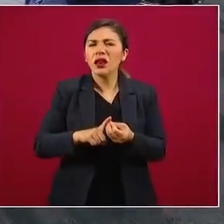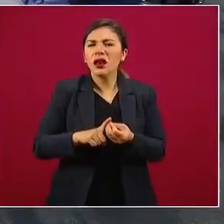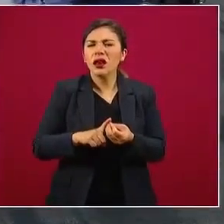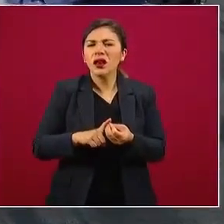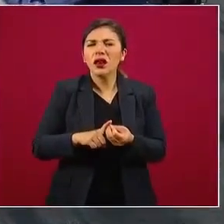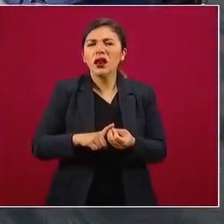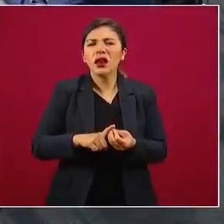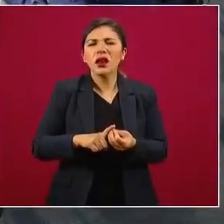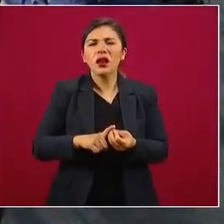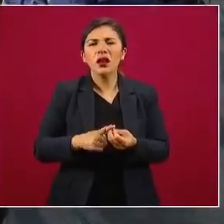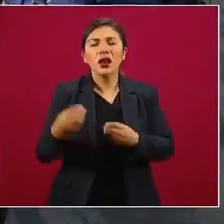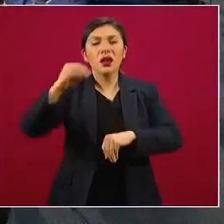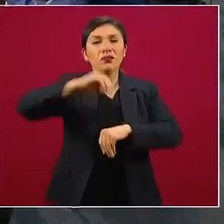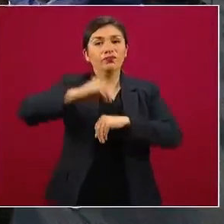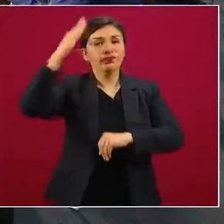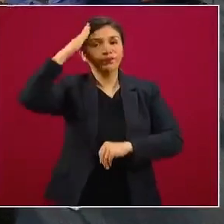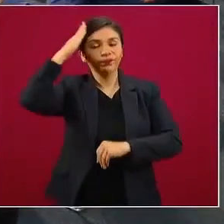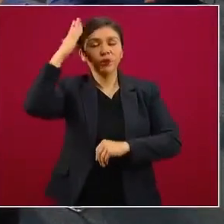Entonces,